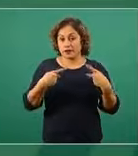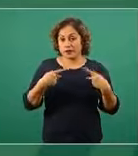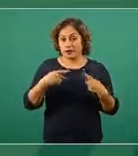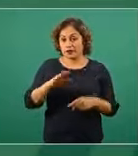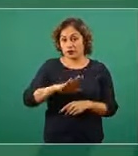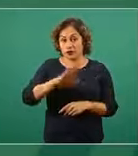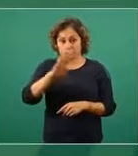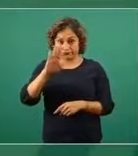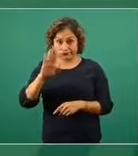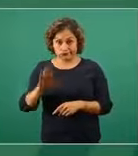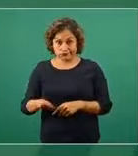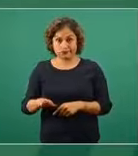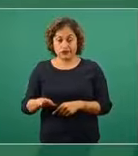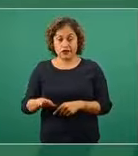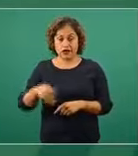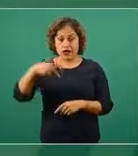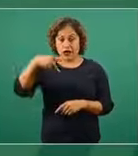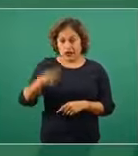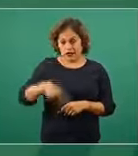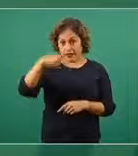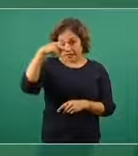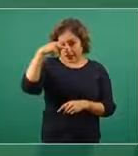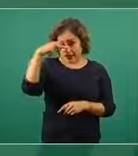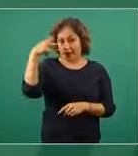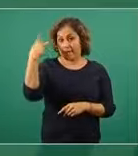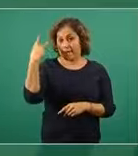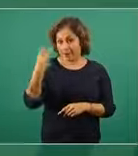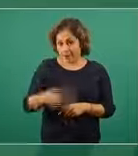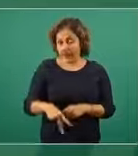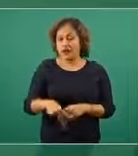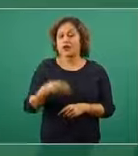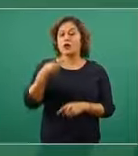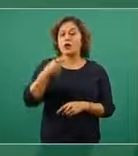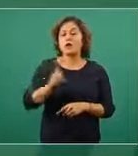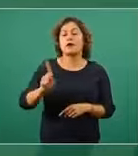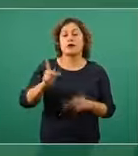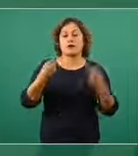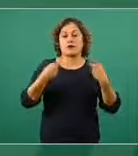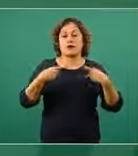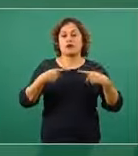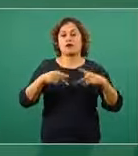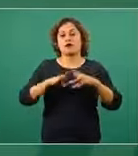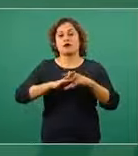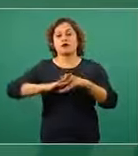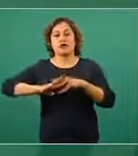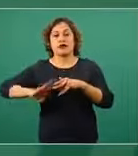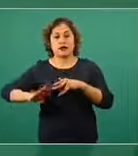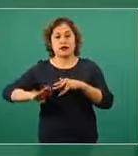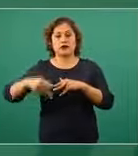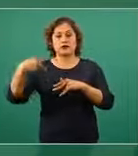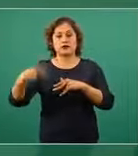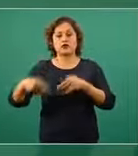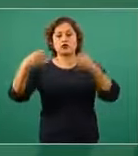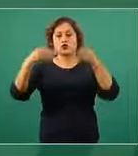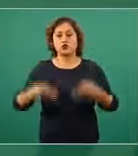que se presentaron en territorio mexicano en población migrante provenían como país de origen de Estados